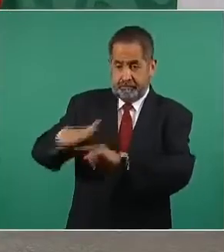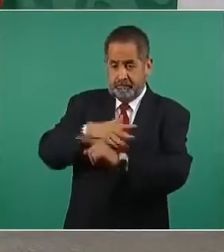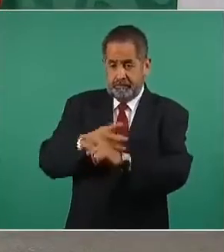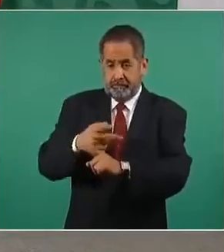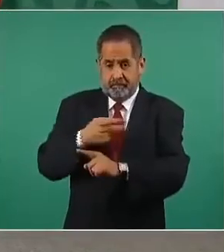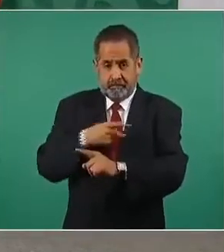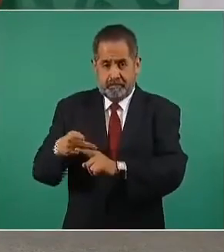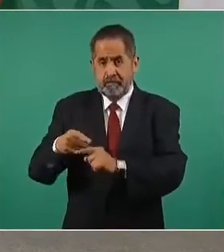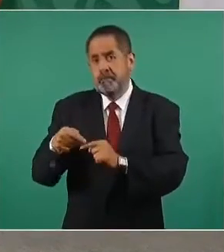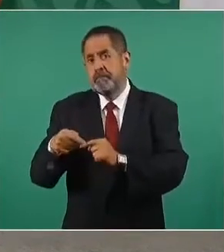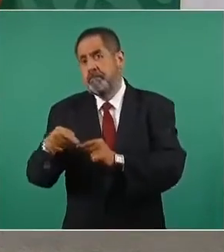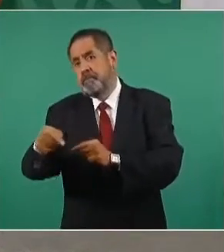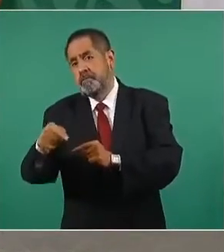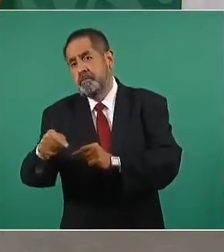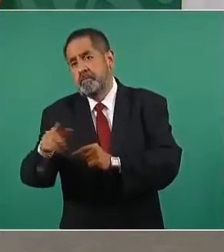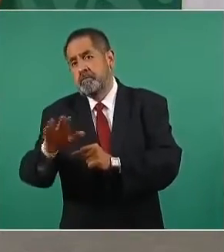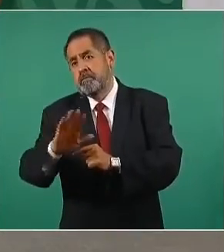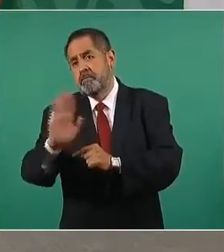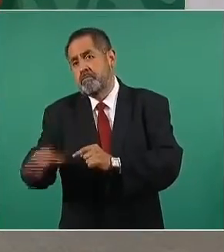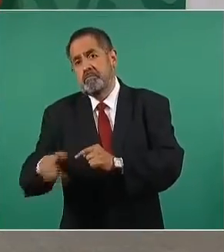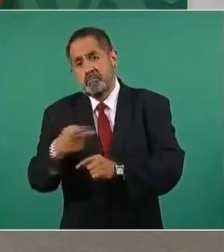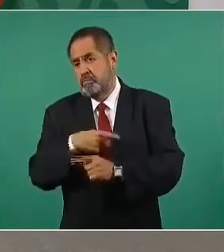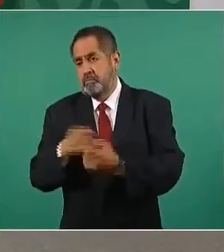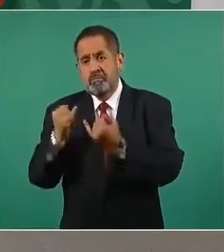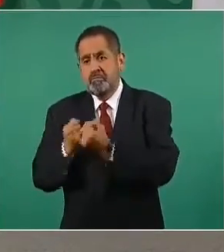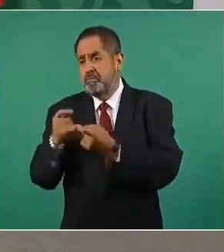pues va a morir pobre.